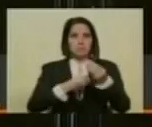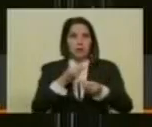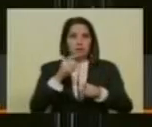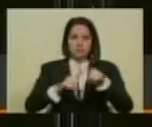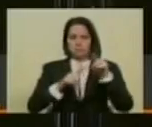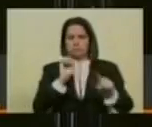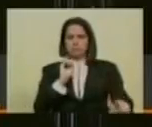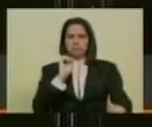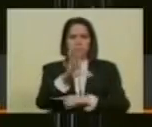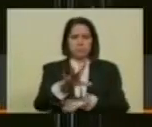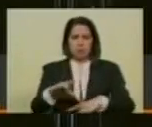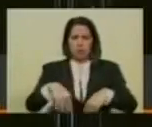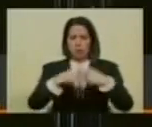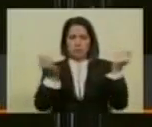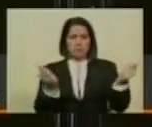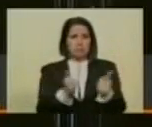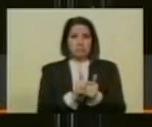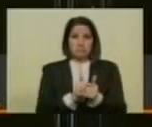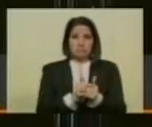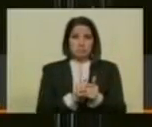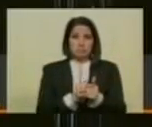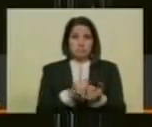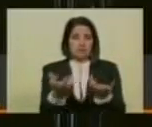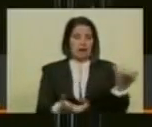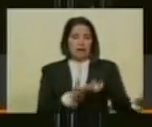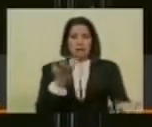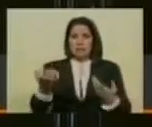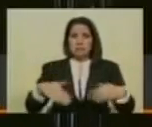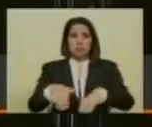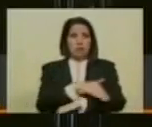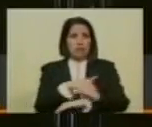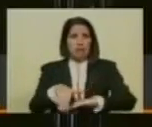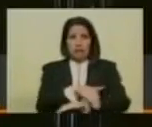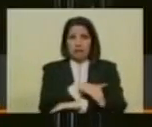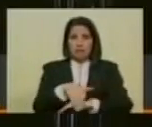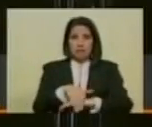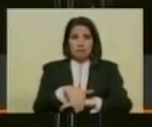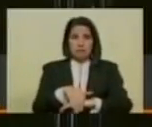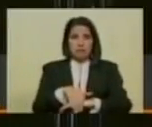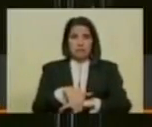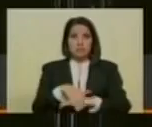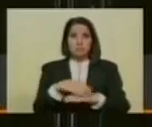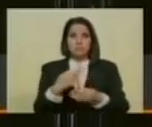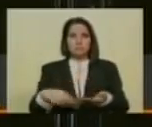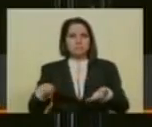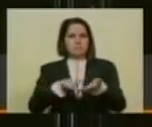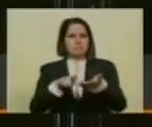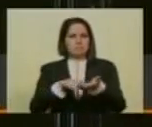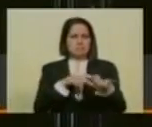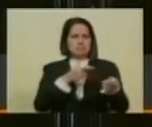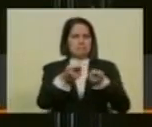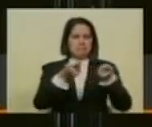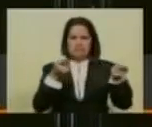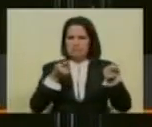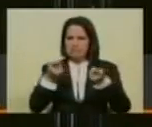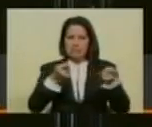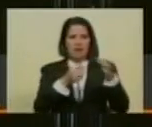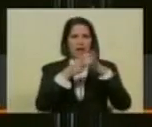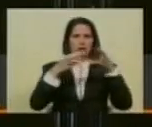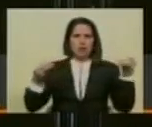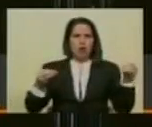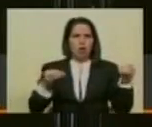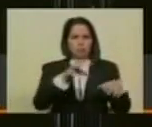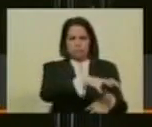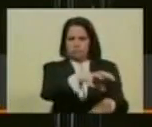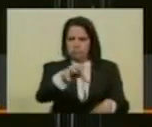lanzar una ofensiva de calentamiento, recalentamiento y presión generalizada para llevar